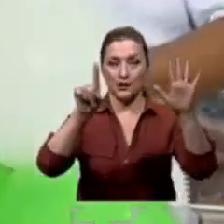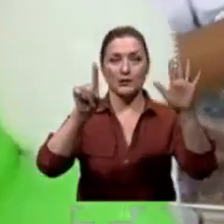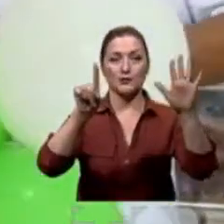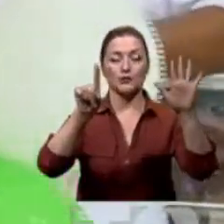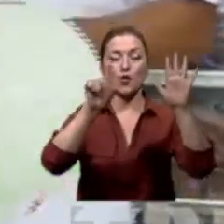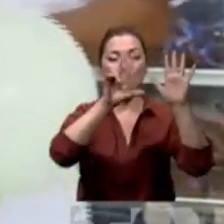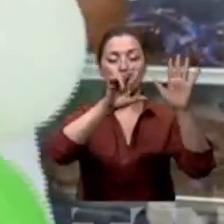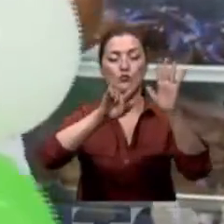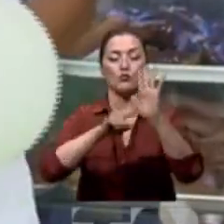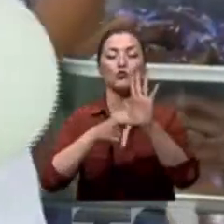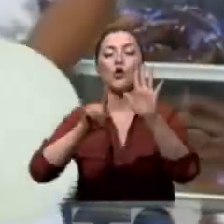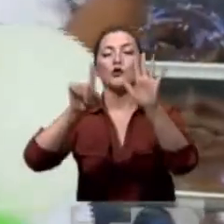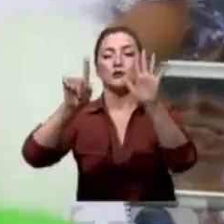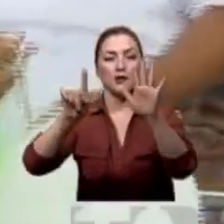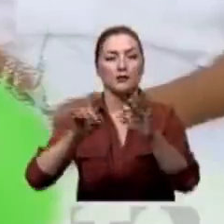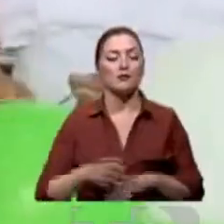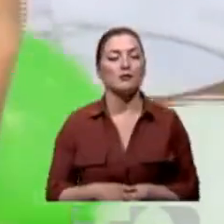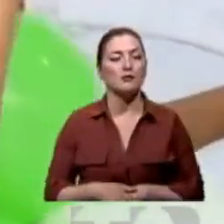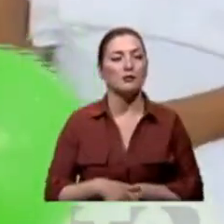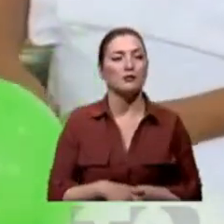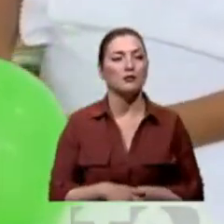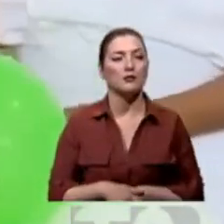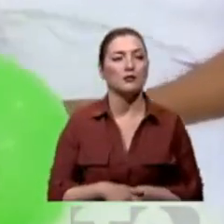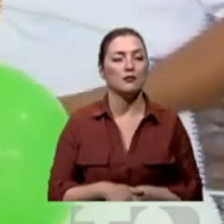de obtener panificadora El Marqués.